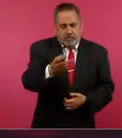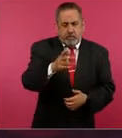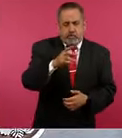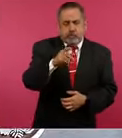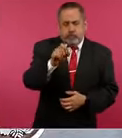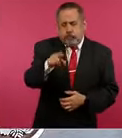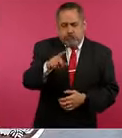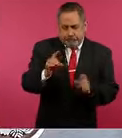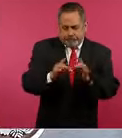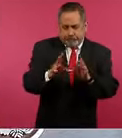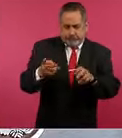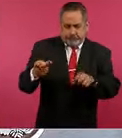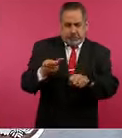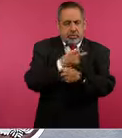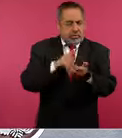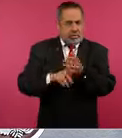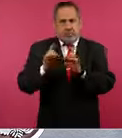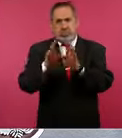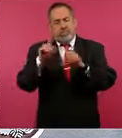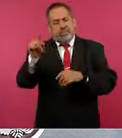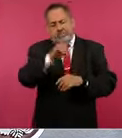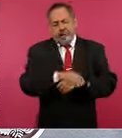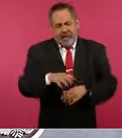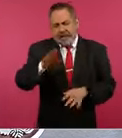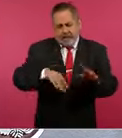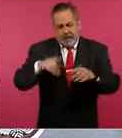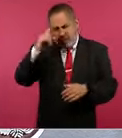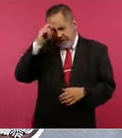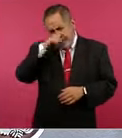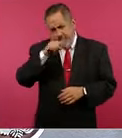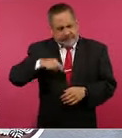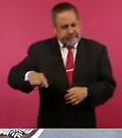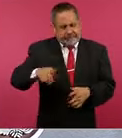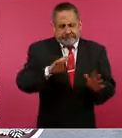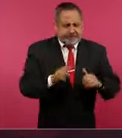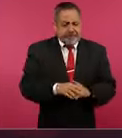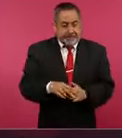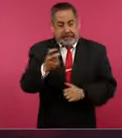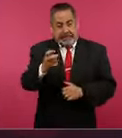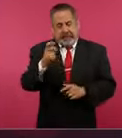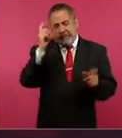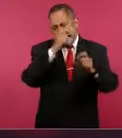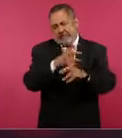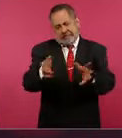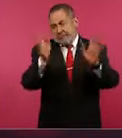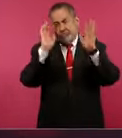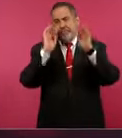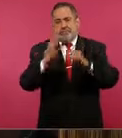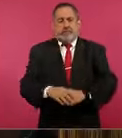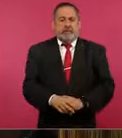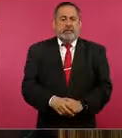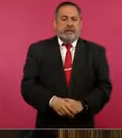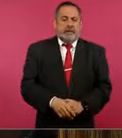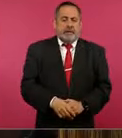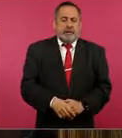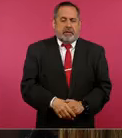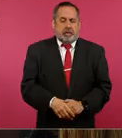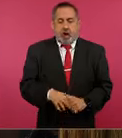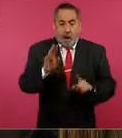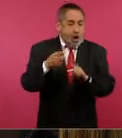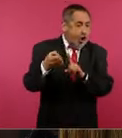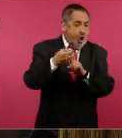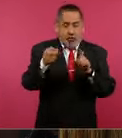suele pasar. Es muy difícil ya en una situación así. Sí. Poner